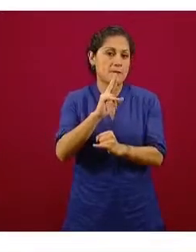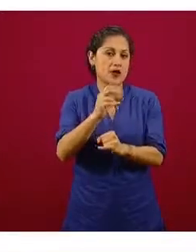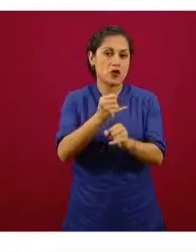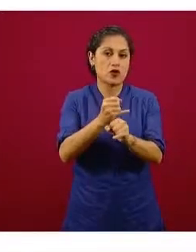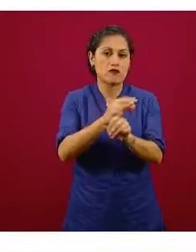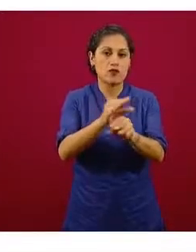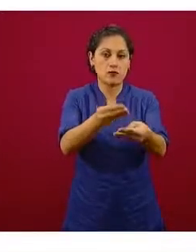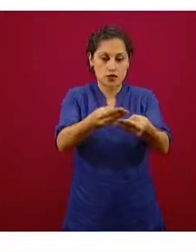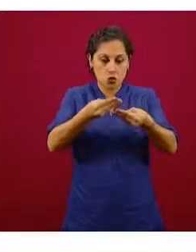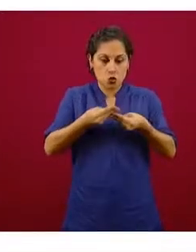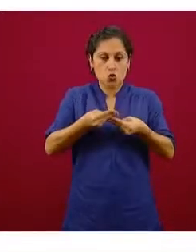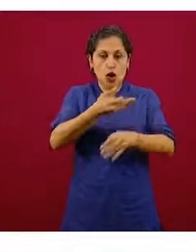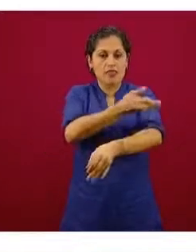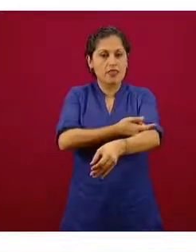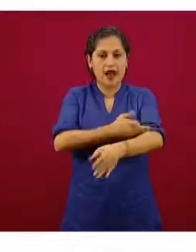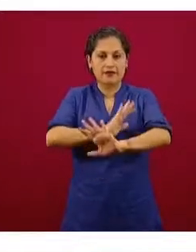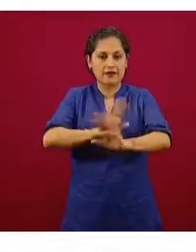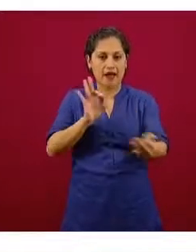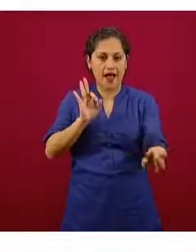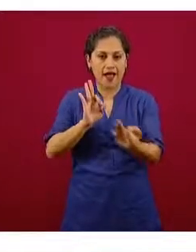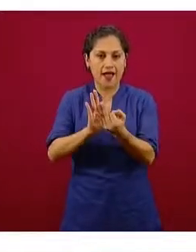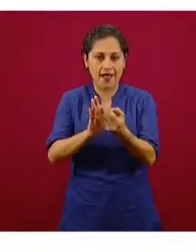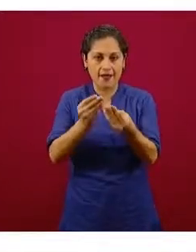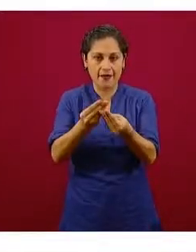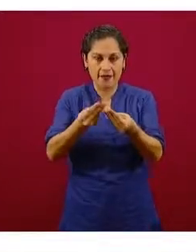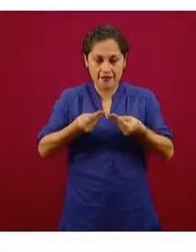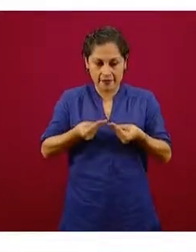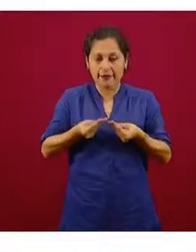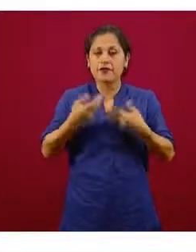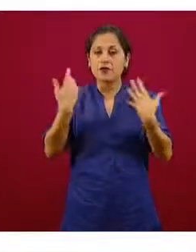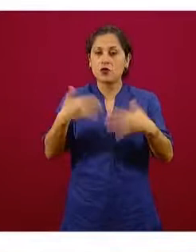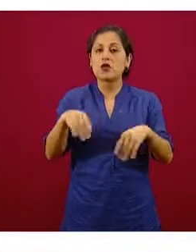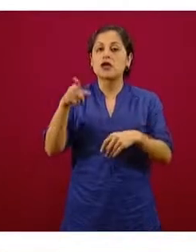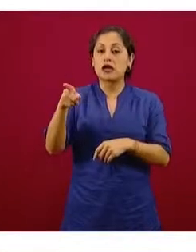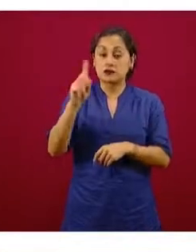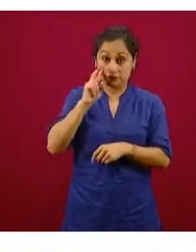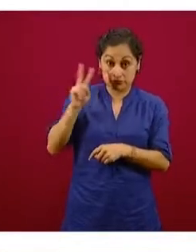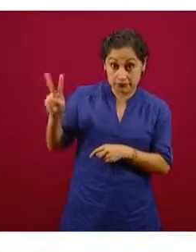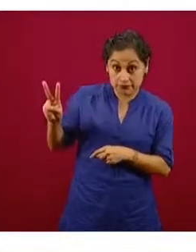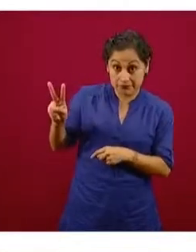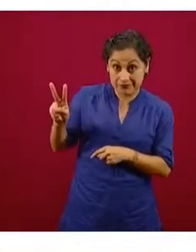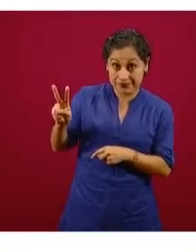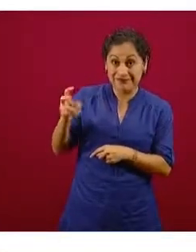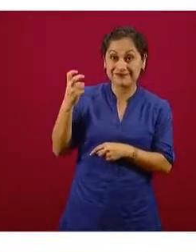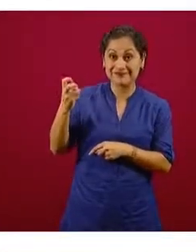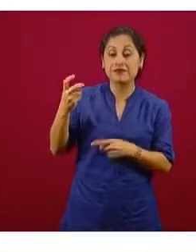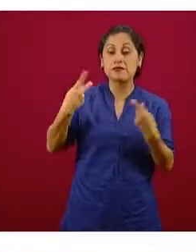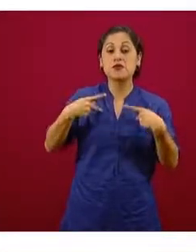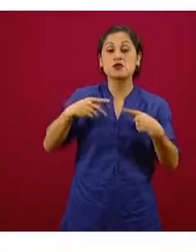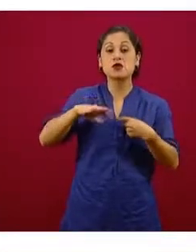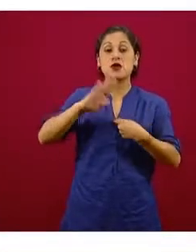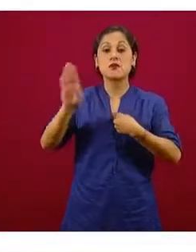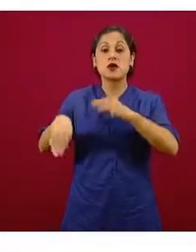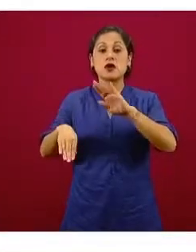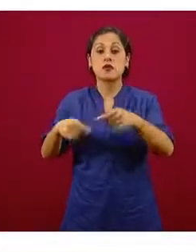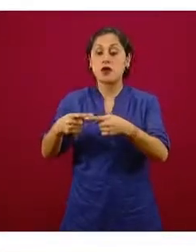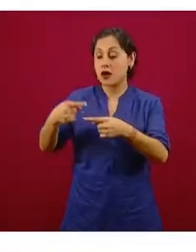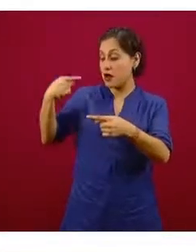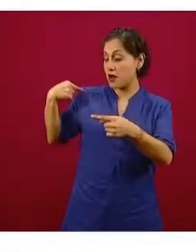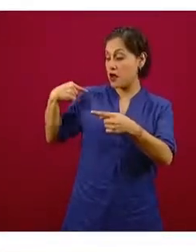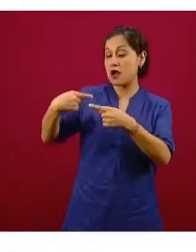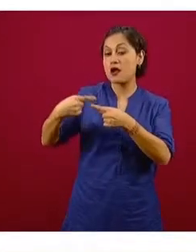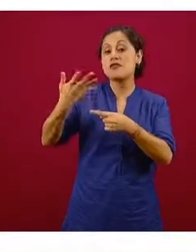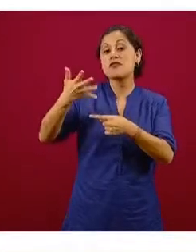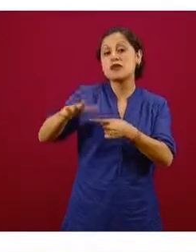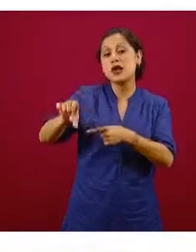de retraso, porque ustedes pueden ver en la gráfica claramente que la mayoría de estas defunciones está en los últimos 10, 11 días,